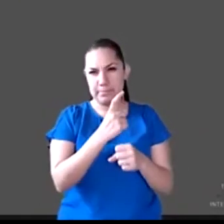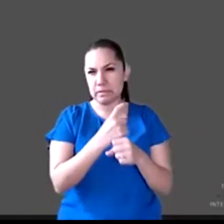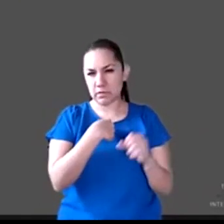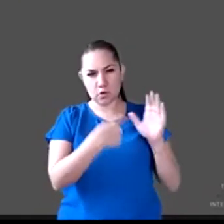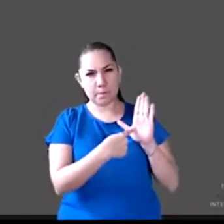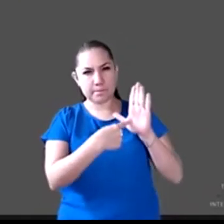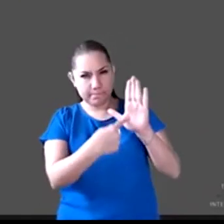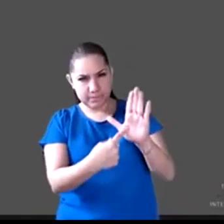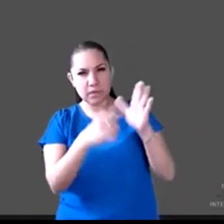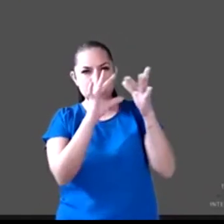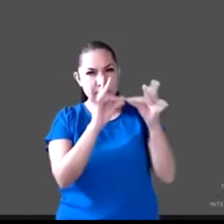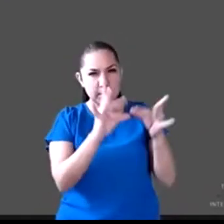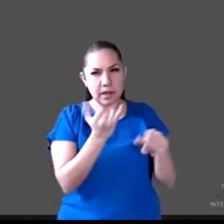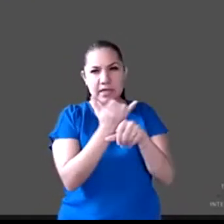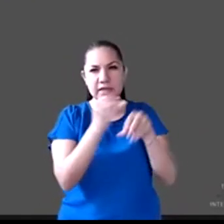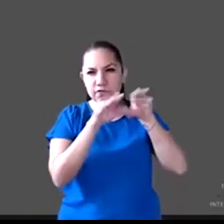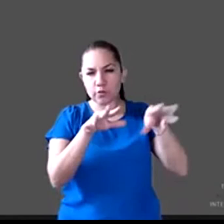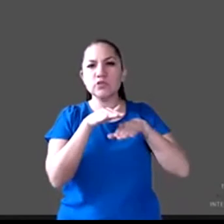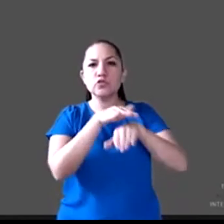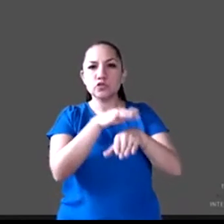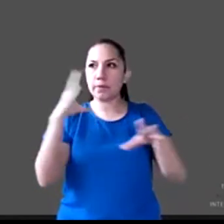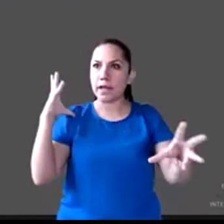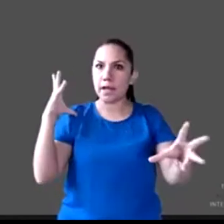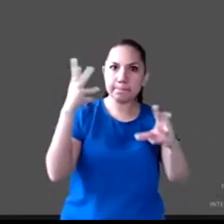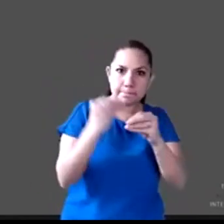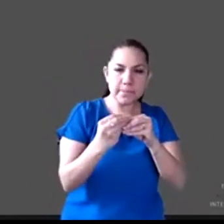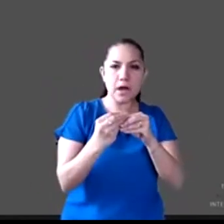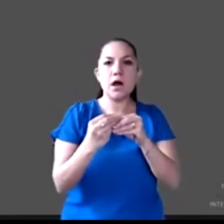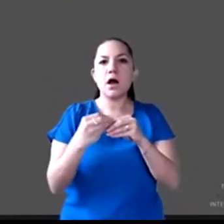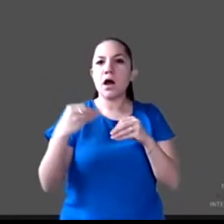ciclo de conversatorios y vamos a ver durante